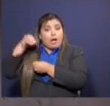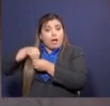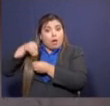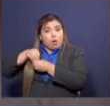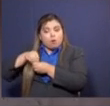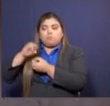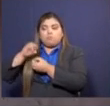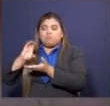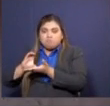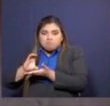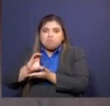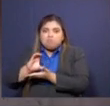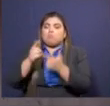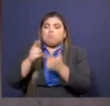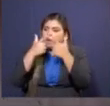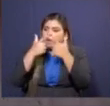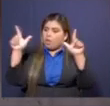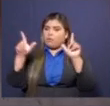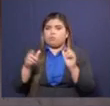disponibles por ley